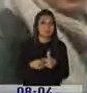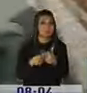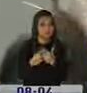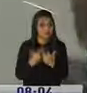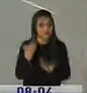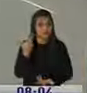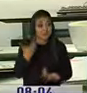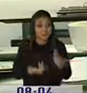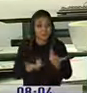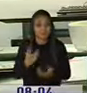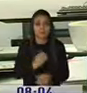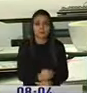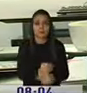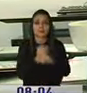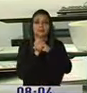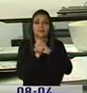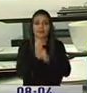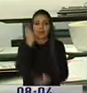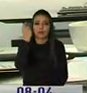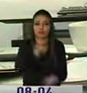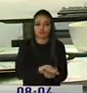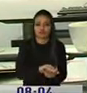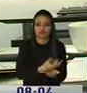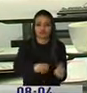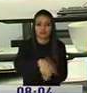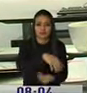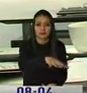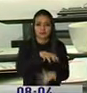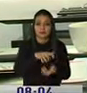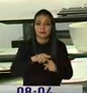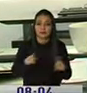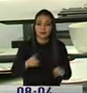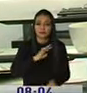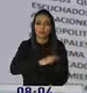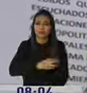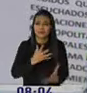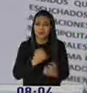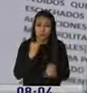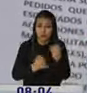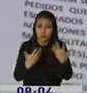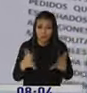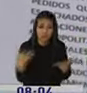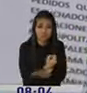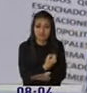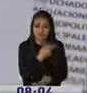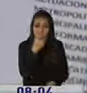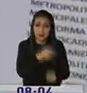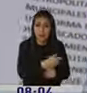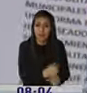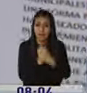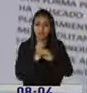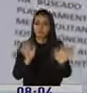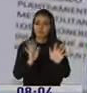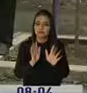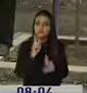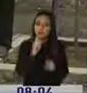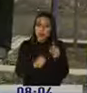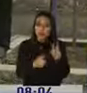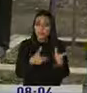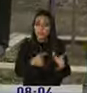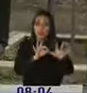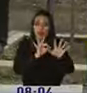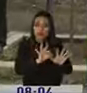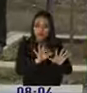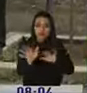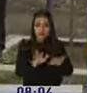de expropiaciones. No obstante, Solórzano explica que el municipio no aspira a llegar a esos términos, sino que esperará a que los 8 de